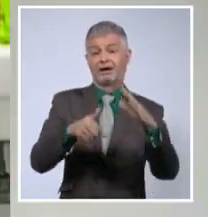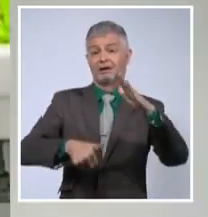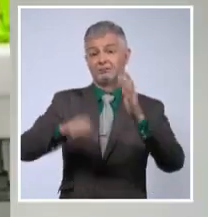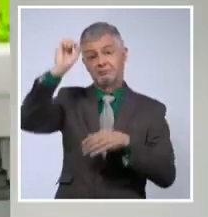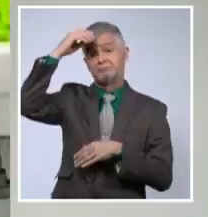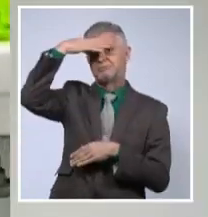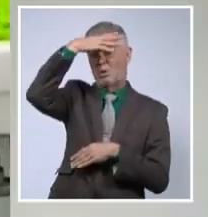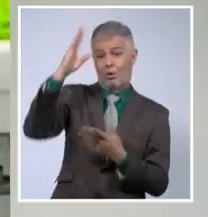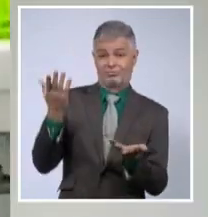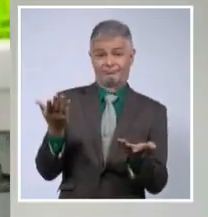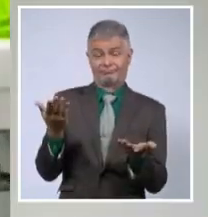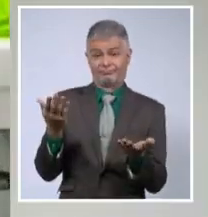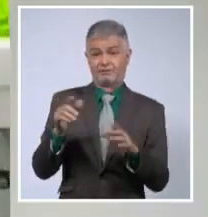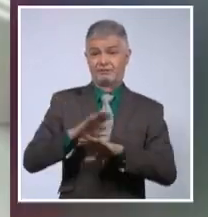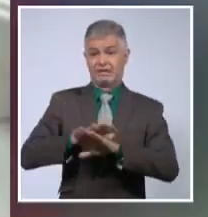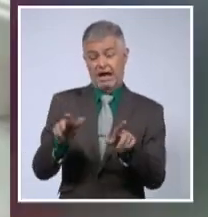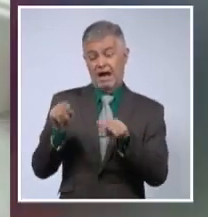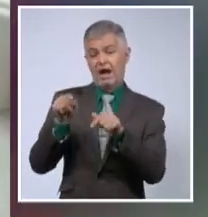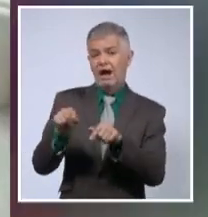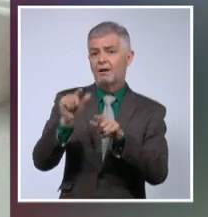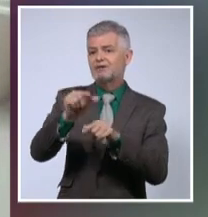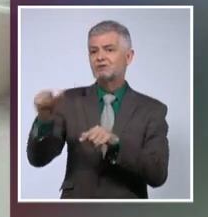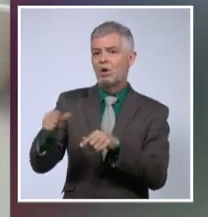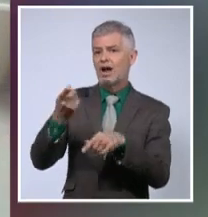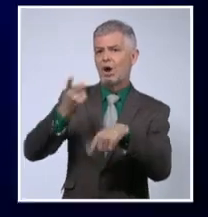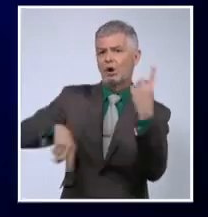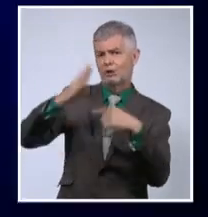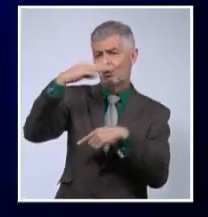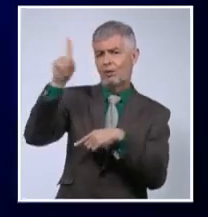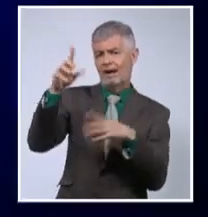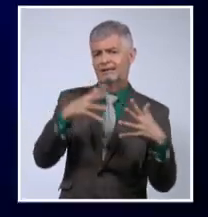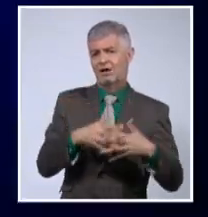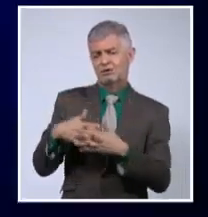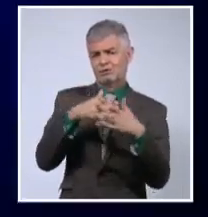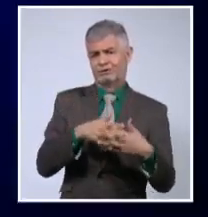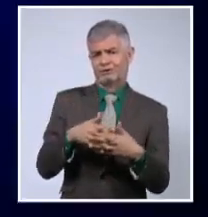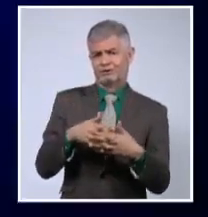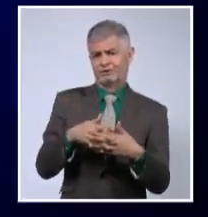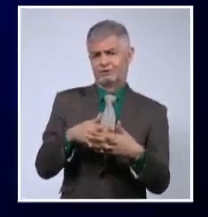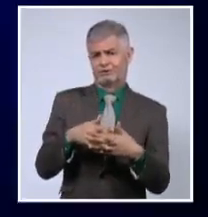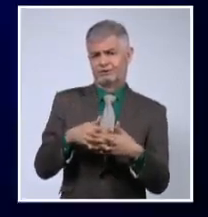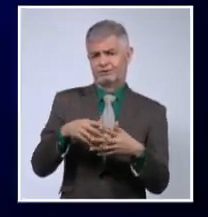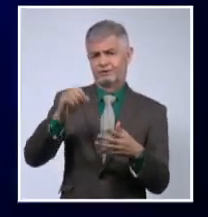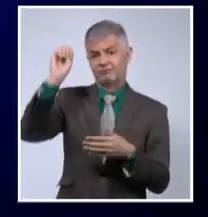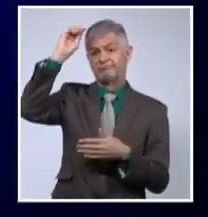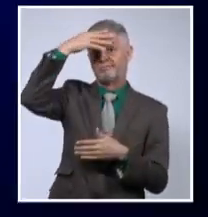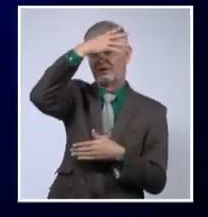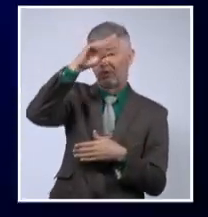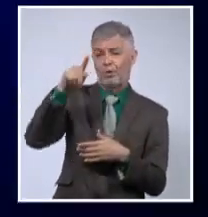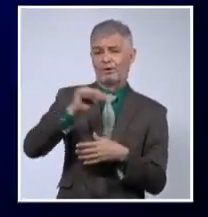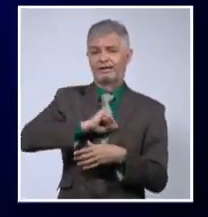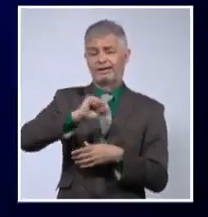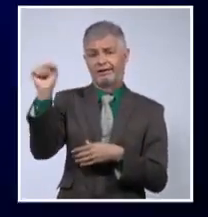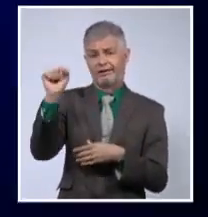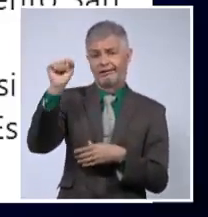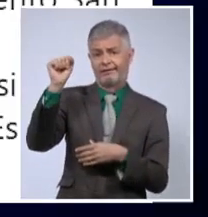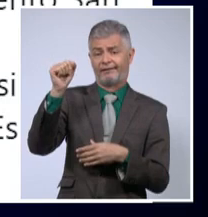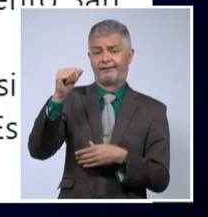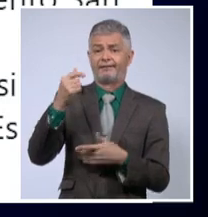rancia militancia anticubana al sur de la Florida. Donald Trump 2020, Donald Trump 2020, ese es mi